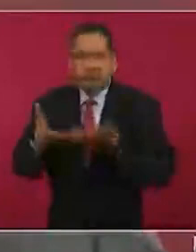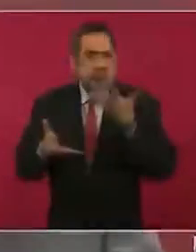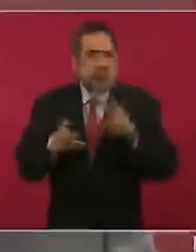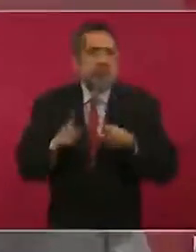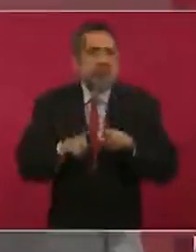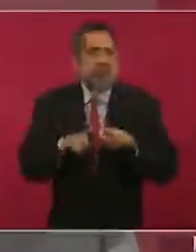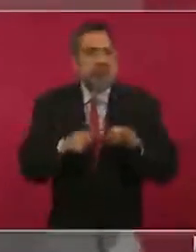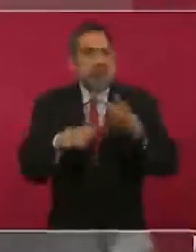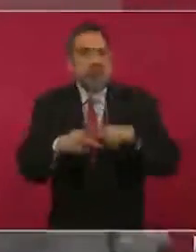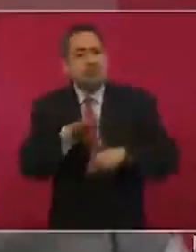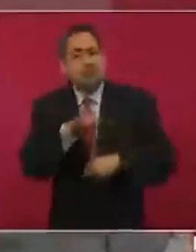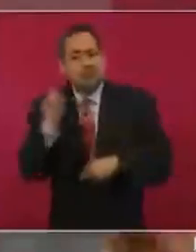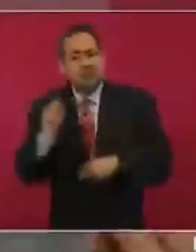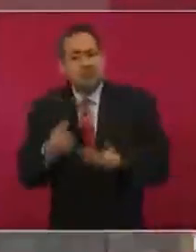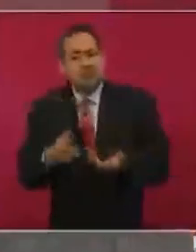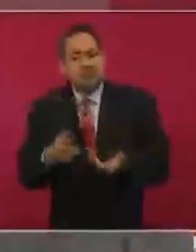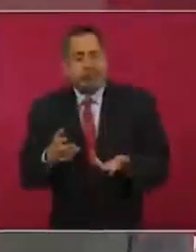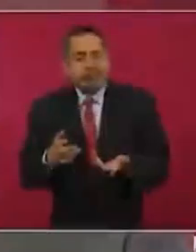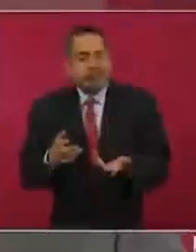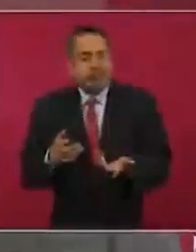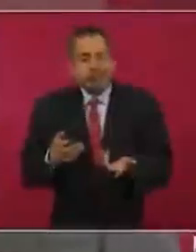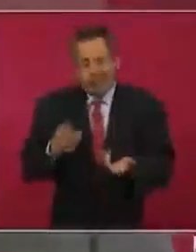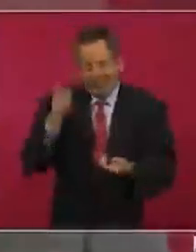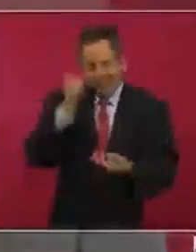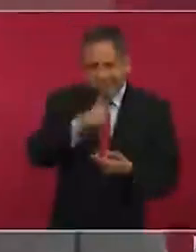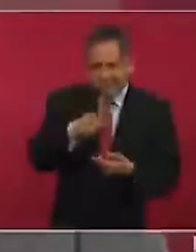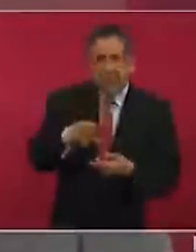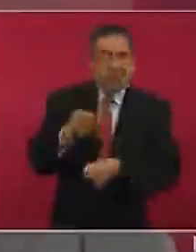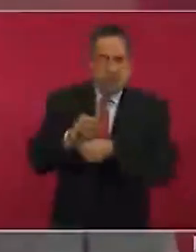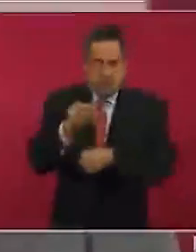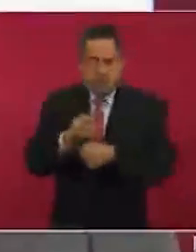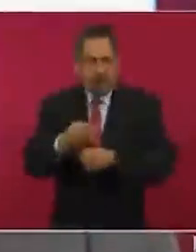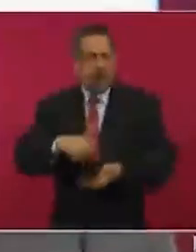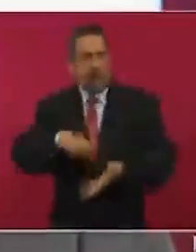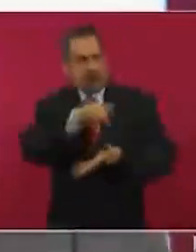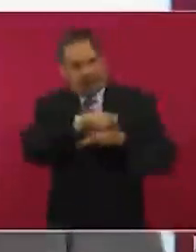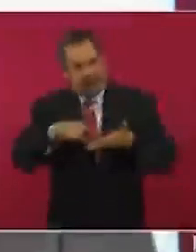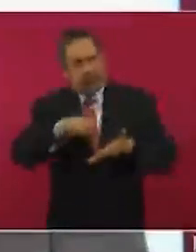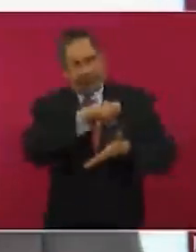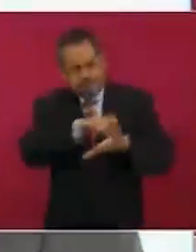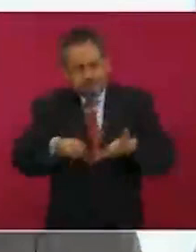Porque estamos comprando de Estados Unidos,